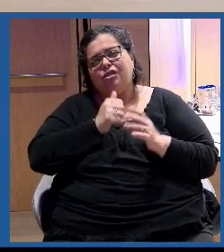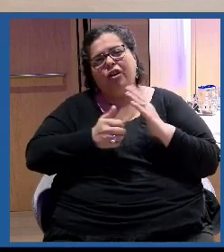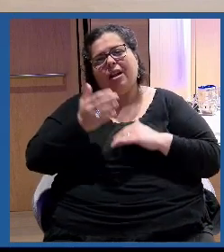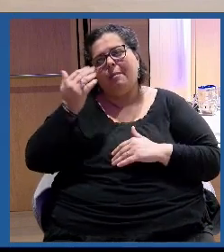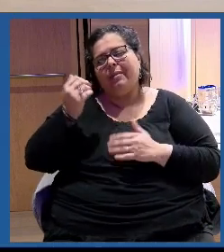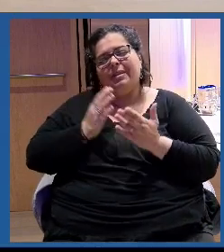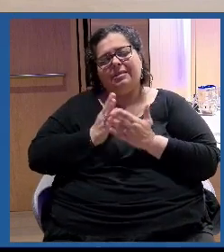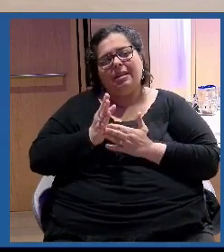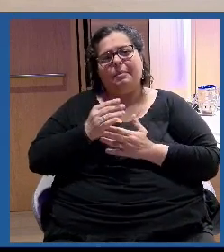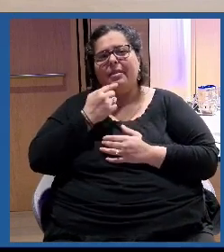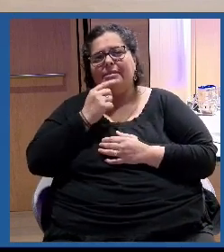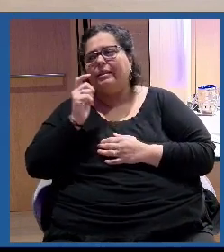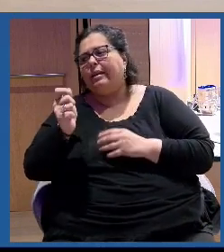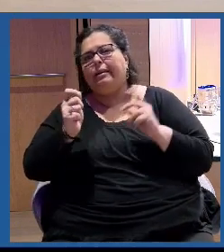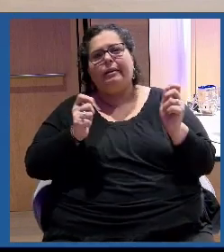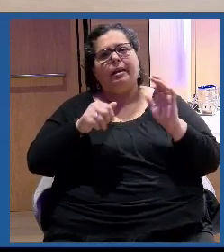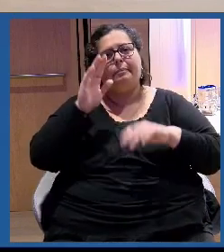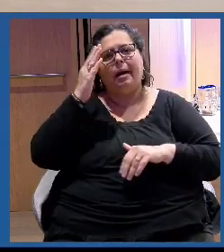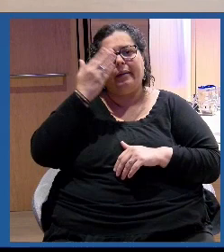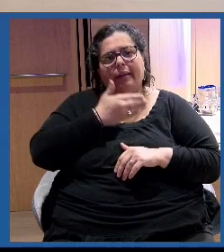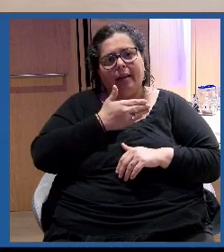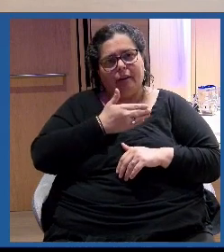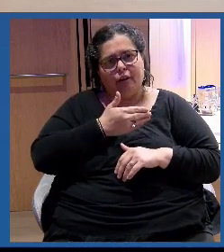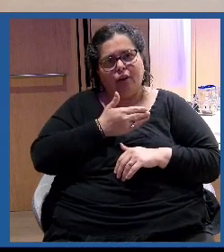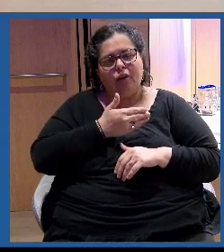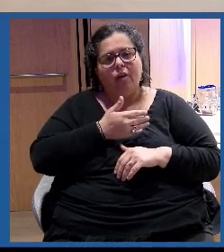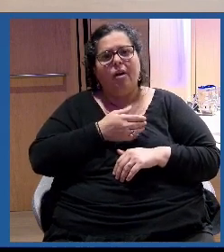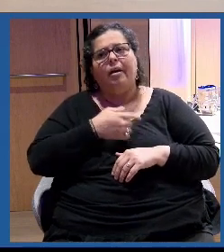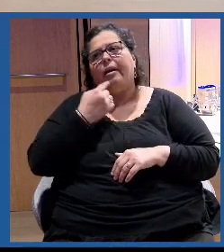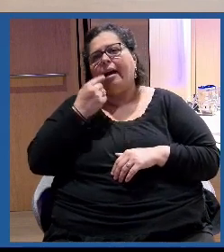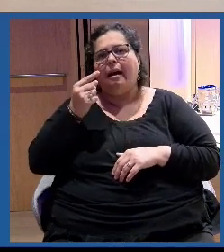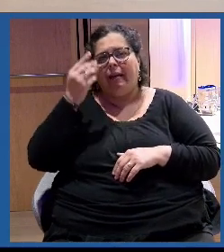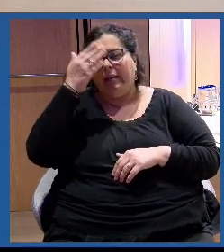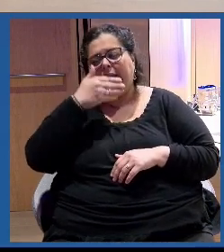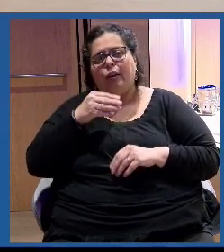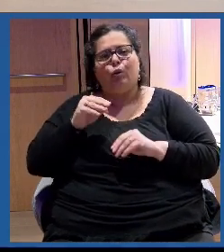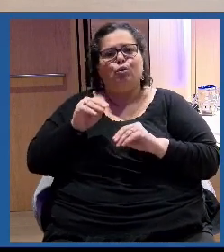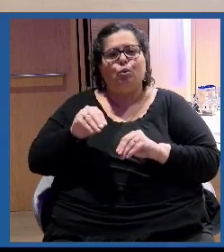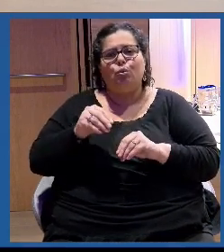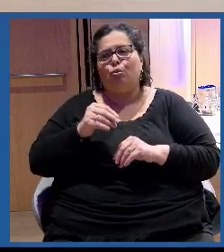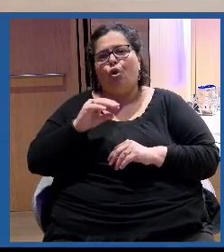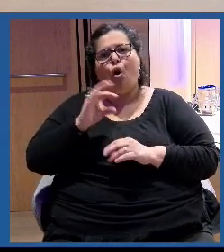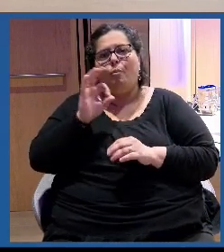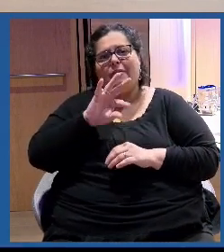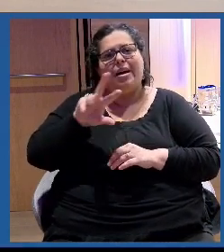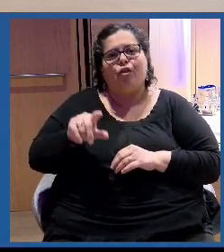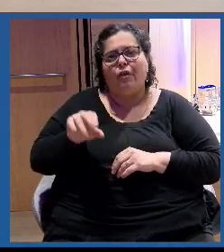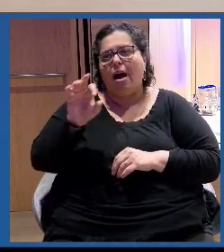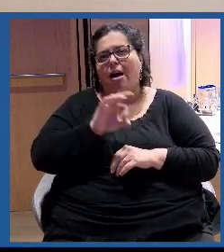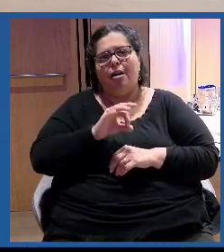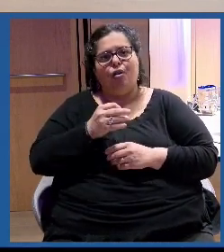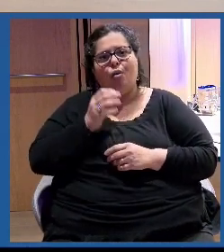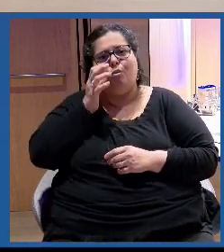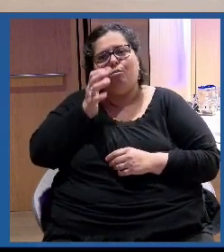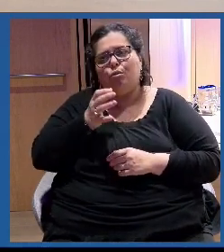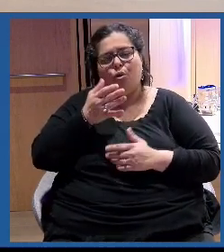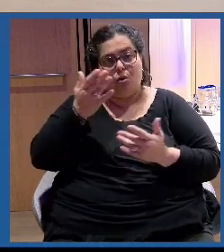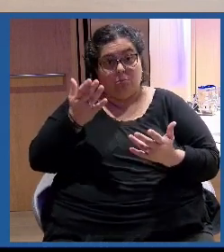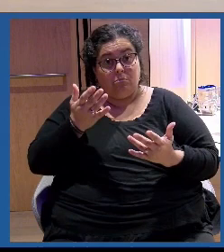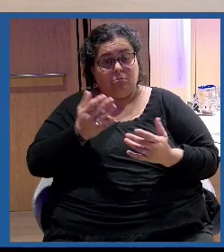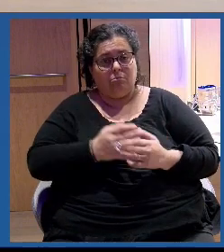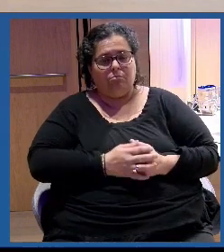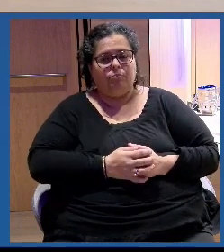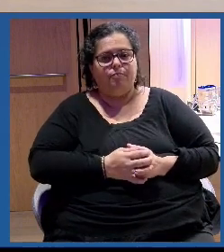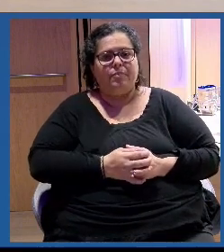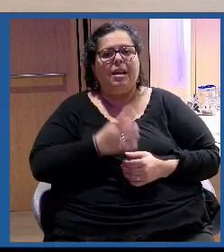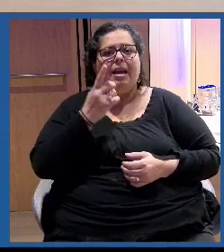es más negro que el negro y es que es bruto, es sucio, es que seguro me va a robar, entonces mi respuesta es cerrar.